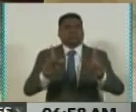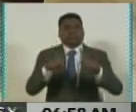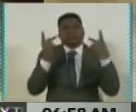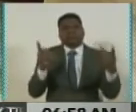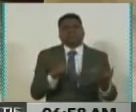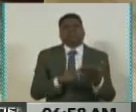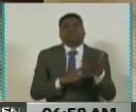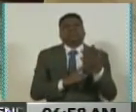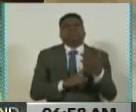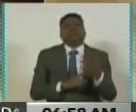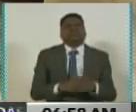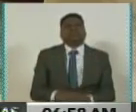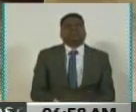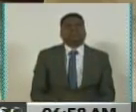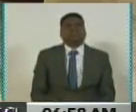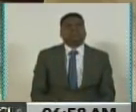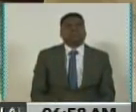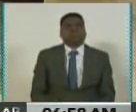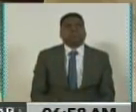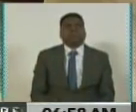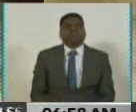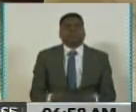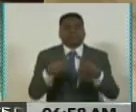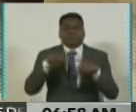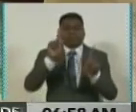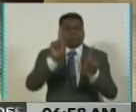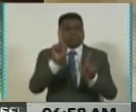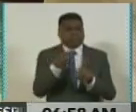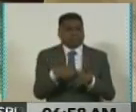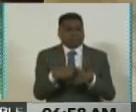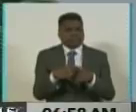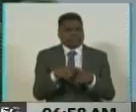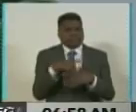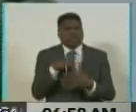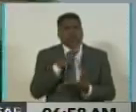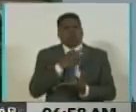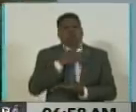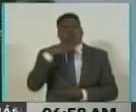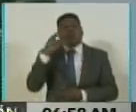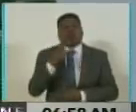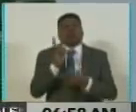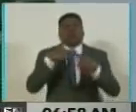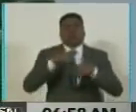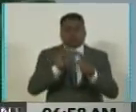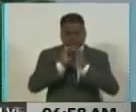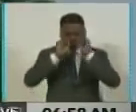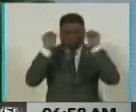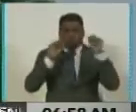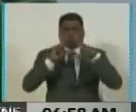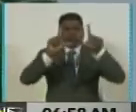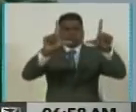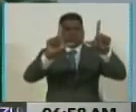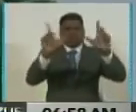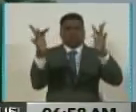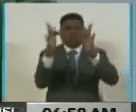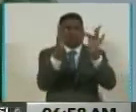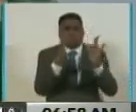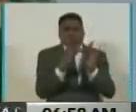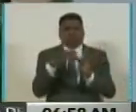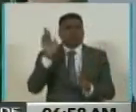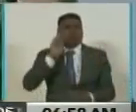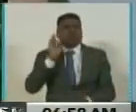están todavía algunos de ellos, pero también era válvulas de escape, porque tú te levantas en la mañana y, como decíamos al inicio, tú sintonizas el